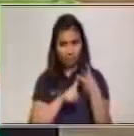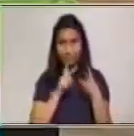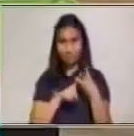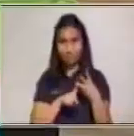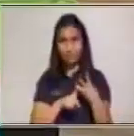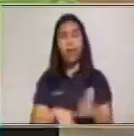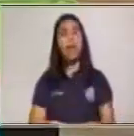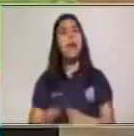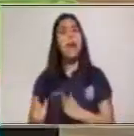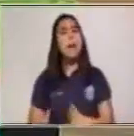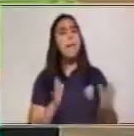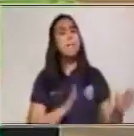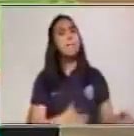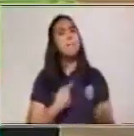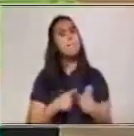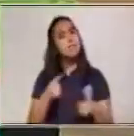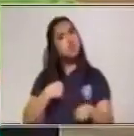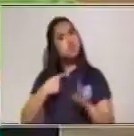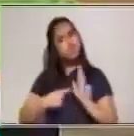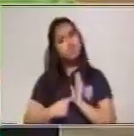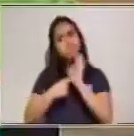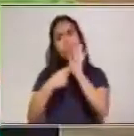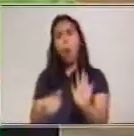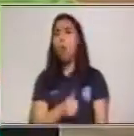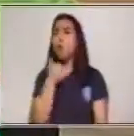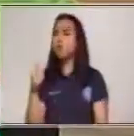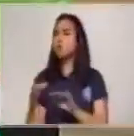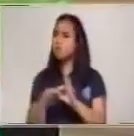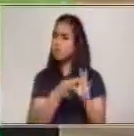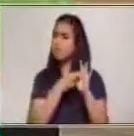que sé que también lo has utilizado.